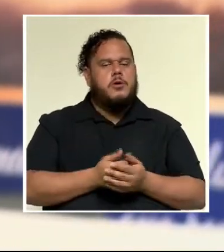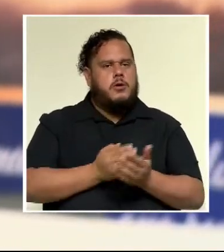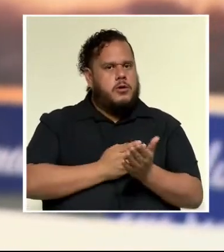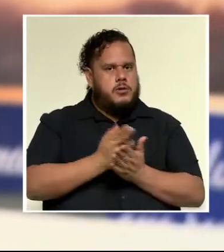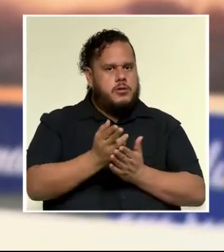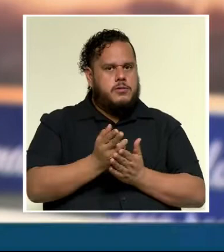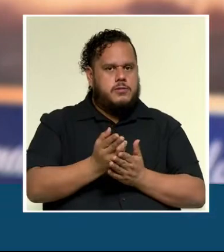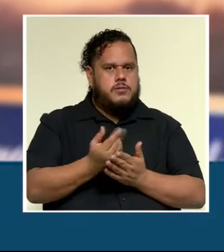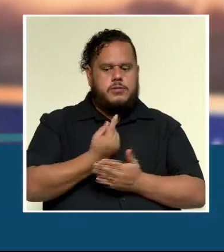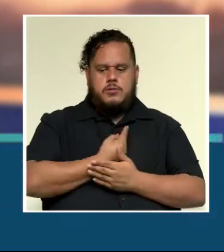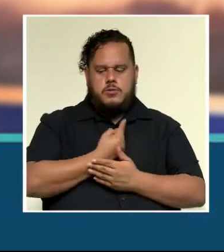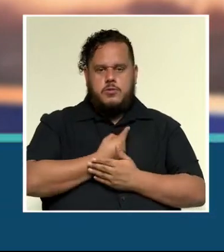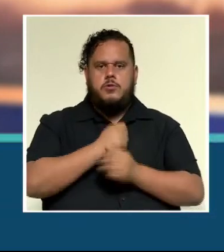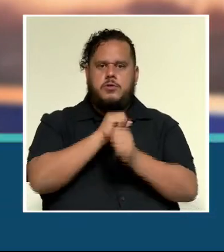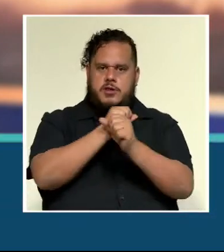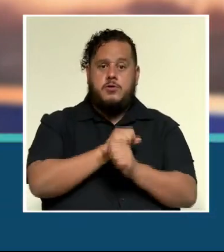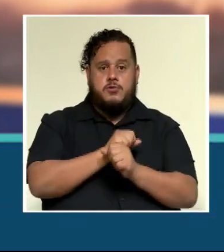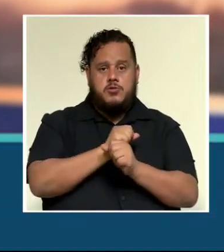sinceramente uno se acostumbra.